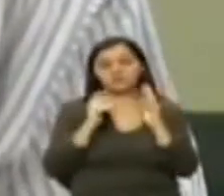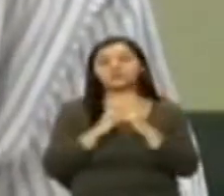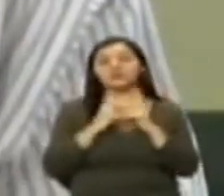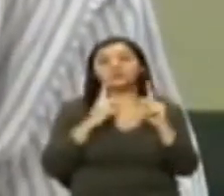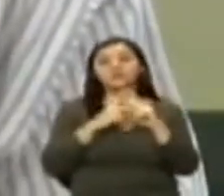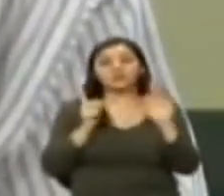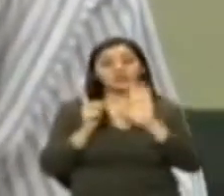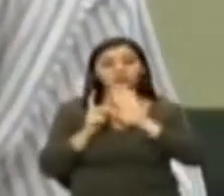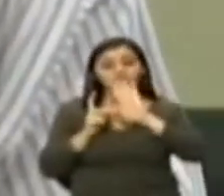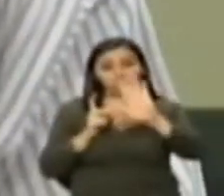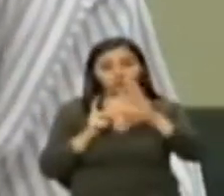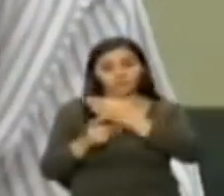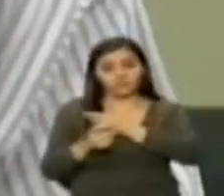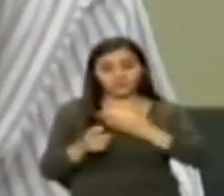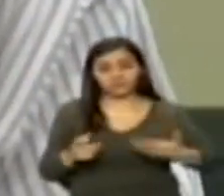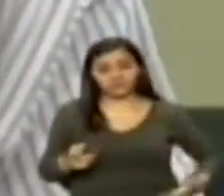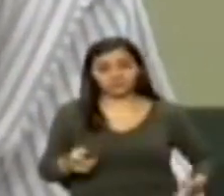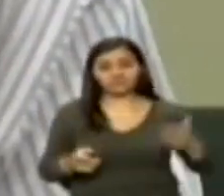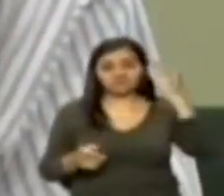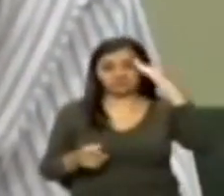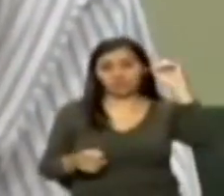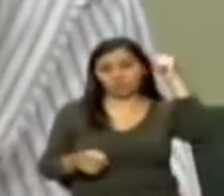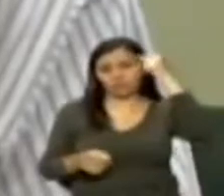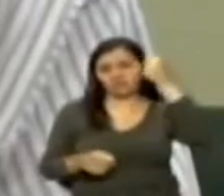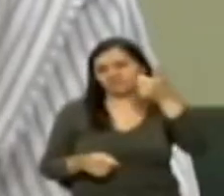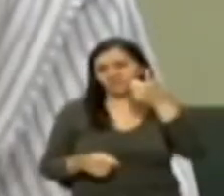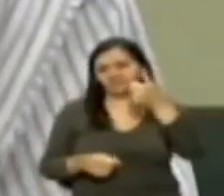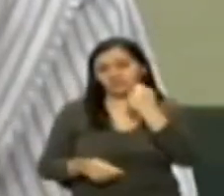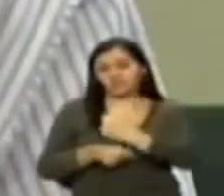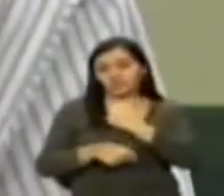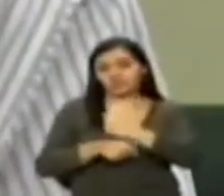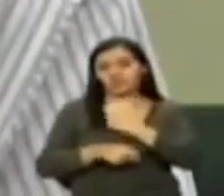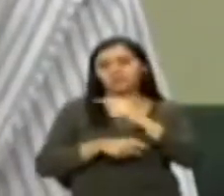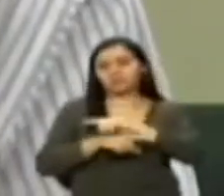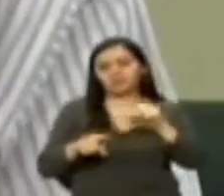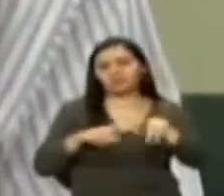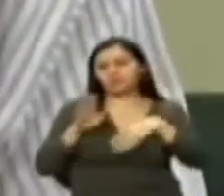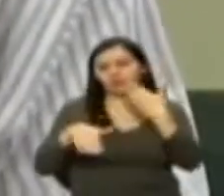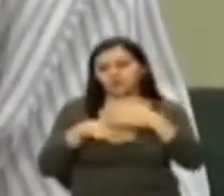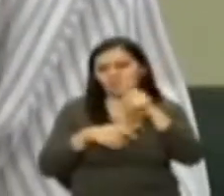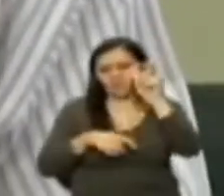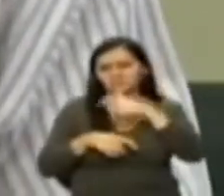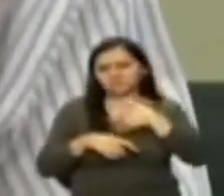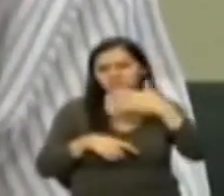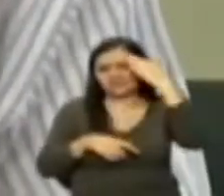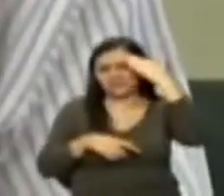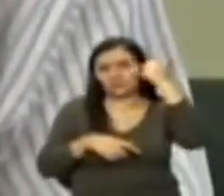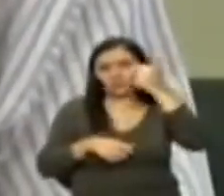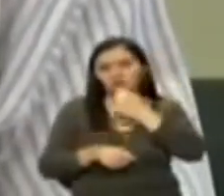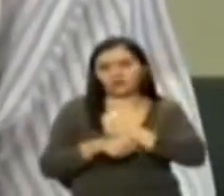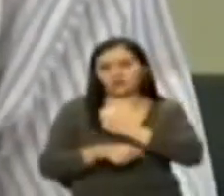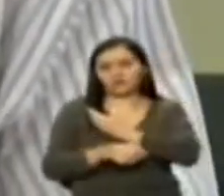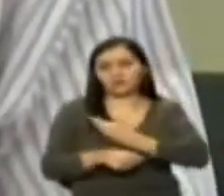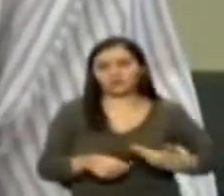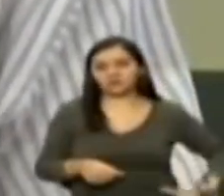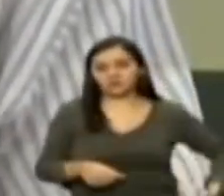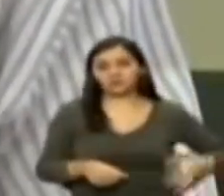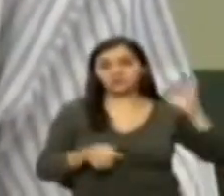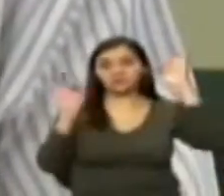Usted está en el gobierno y lo hace muy bien, y eso todo mundo es consciente. La generación